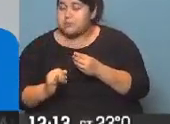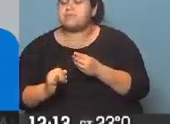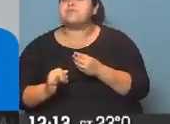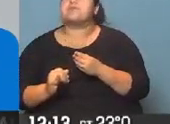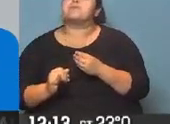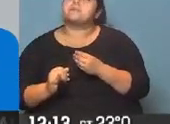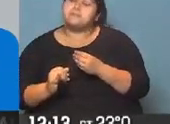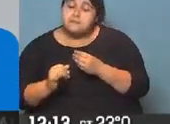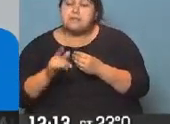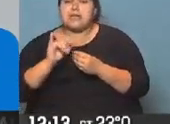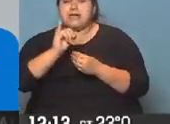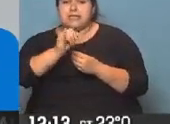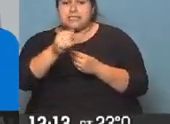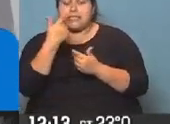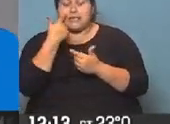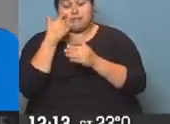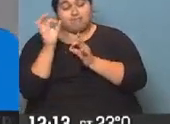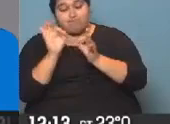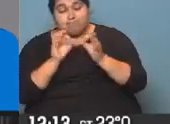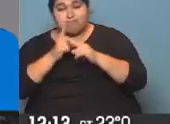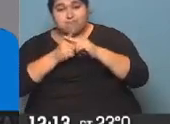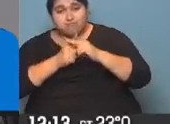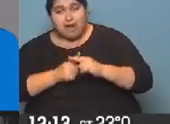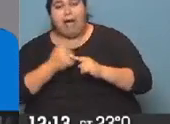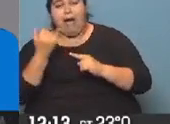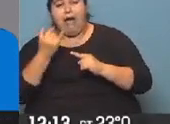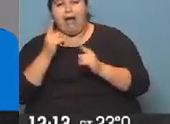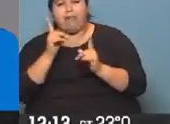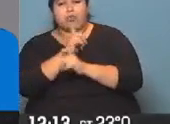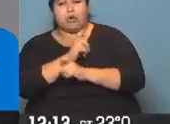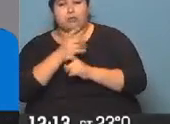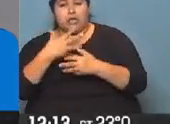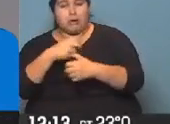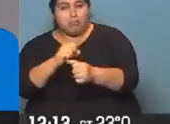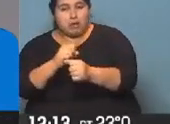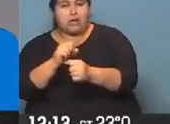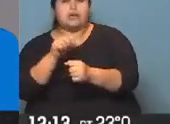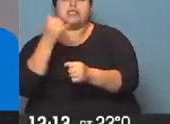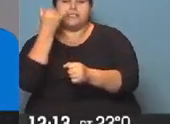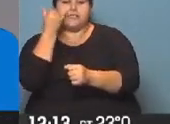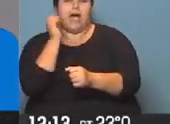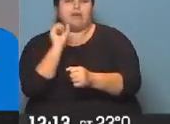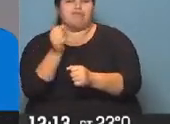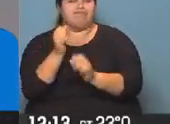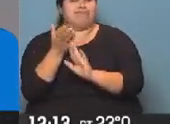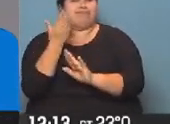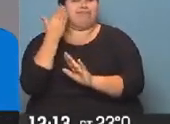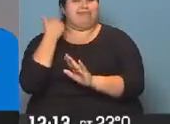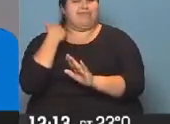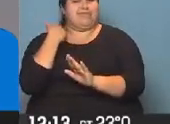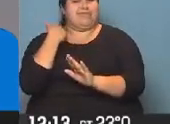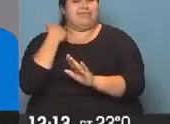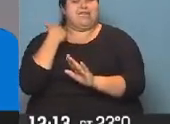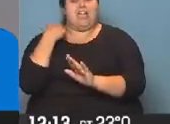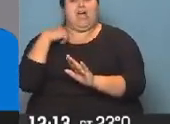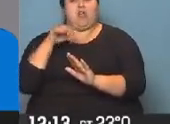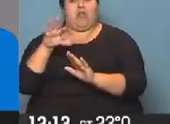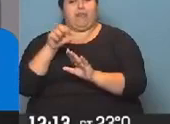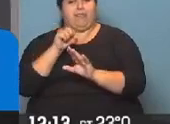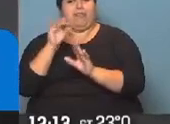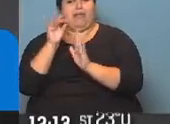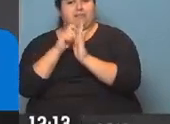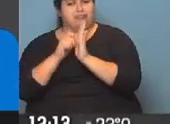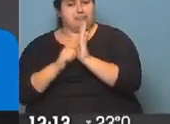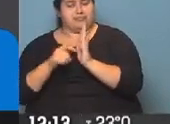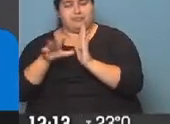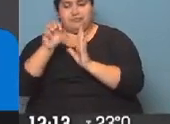que las estadísticas tienen este problema de que vemos algo que ya sucedió. Estamos tomando datos oficiales y, como te decía,